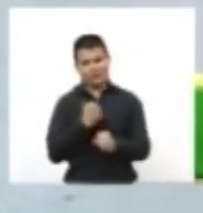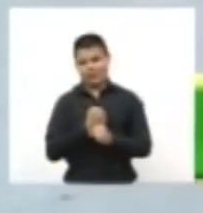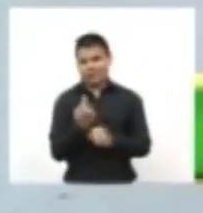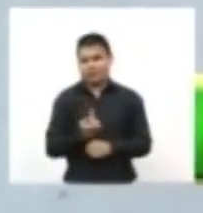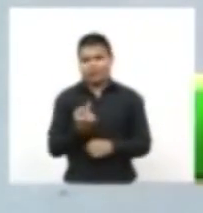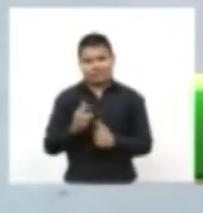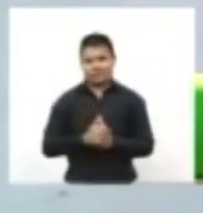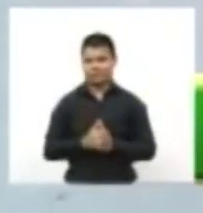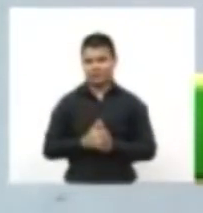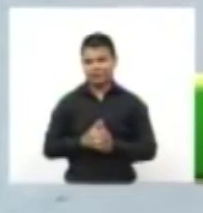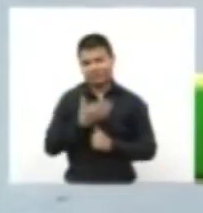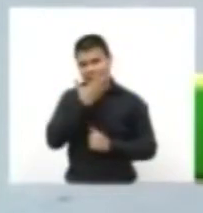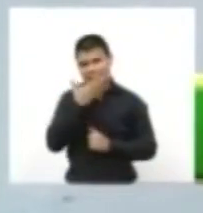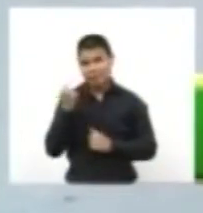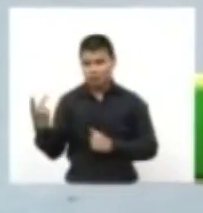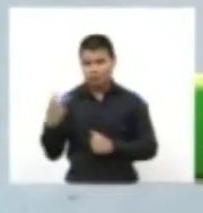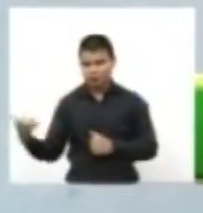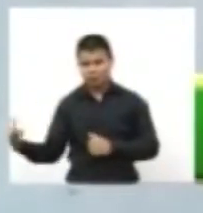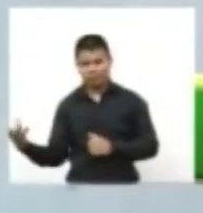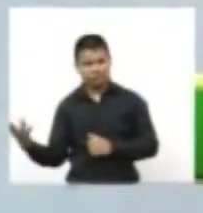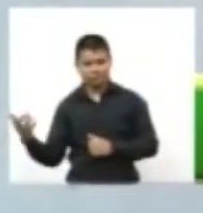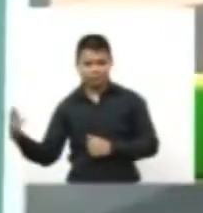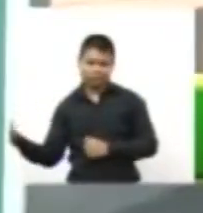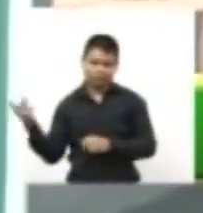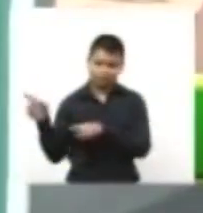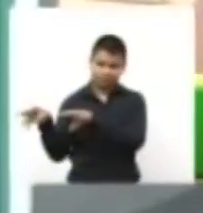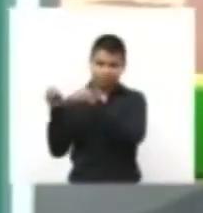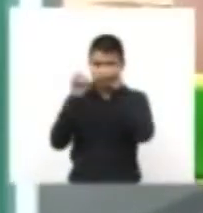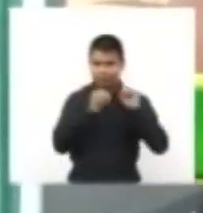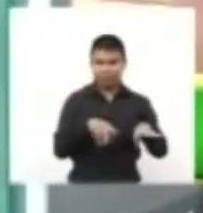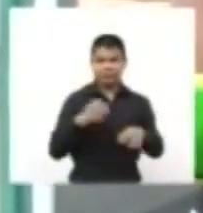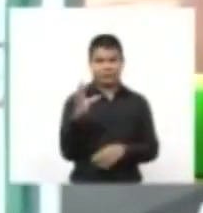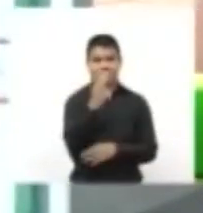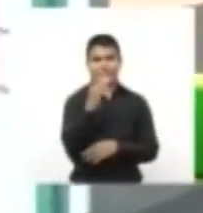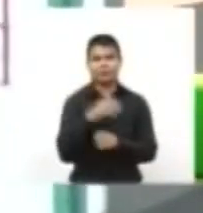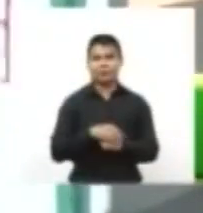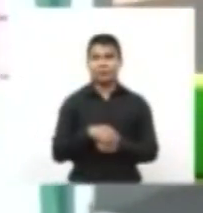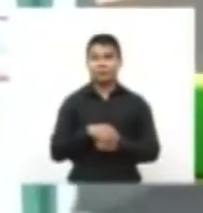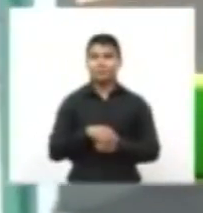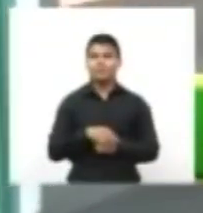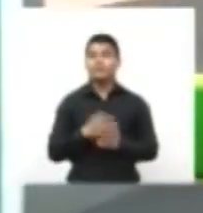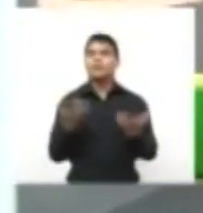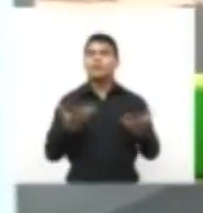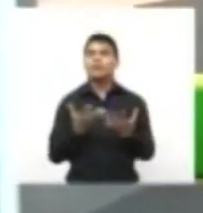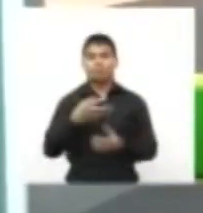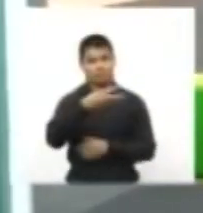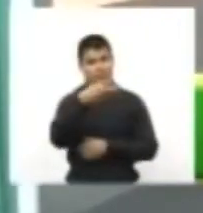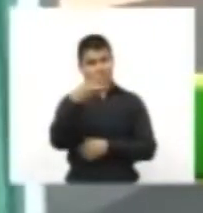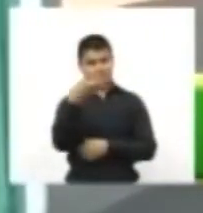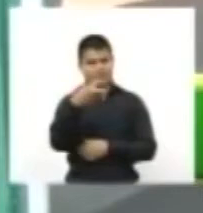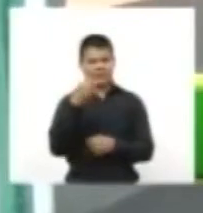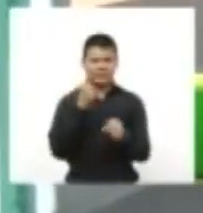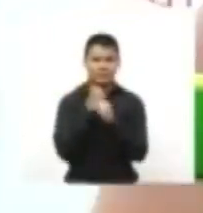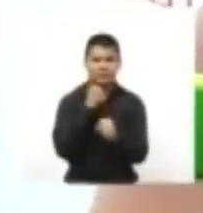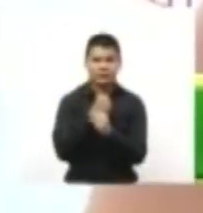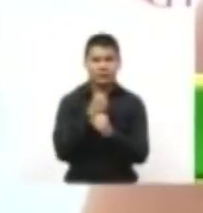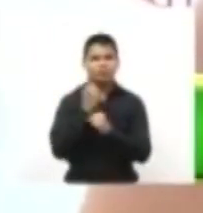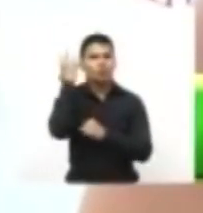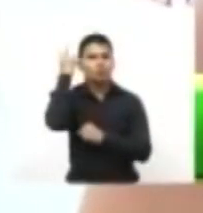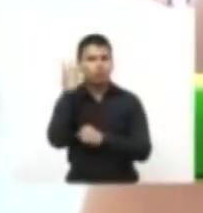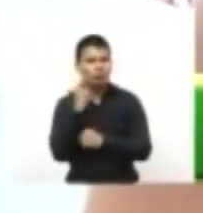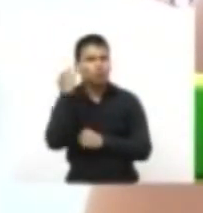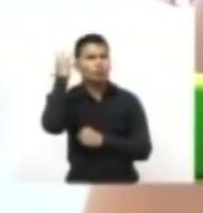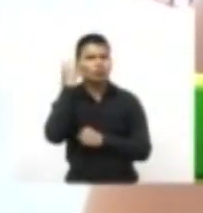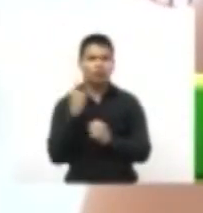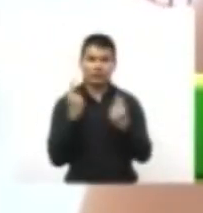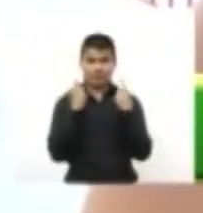dijo, bueno, vamos para Colombia y allá hacemos para ver qué vamos a hacer en Colombia. Germán llegó a vivir a Malambo donde su mamá, pero todos los días llegaba hasta el barrio